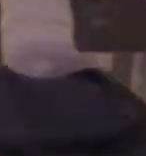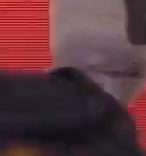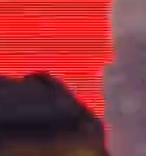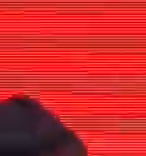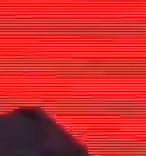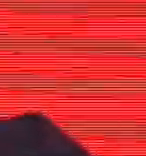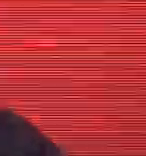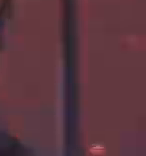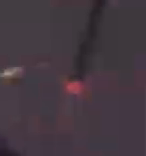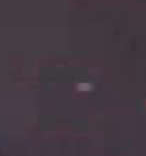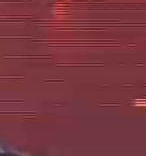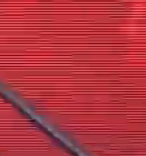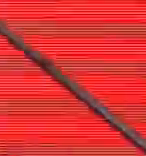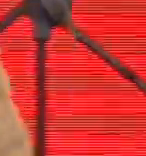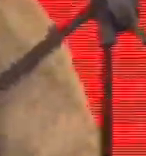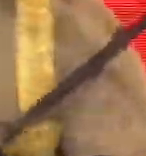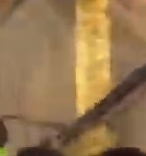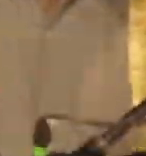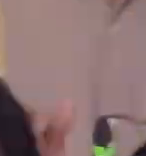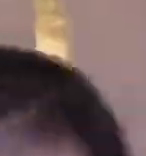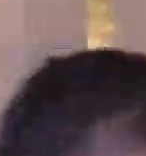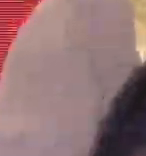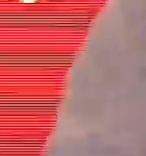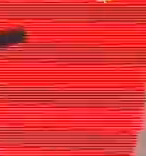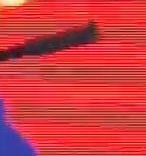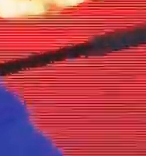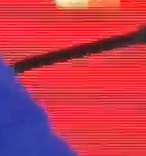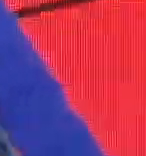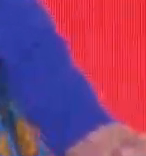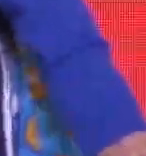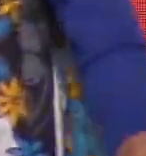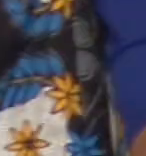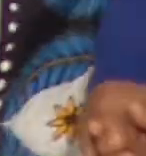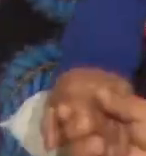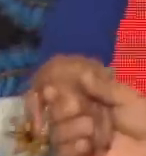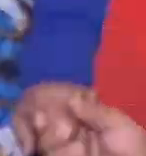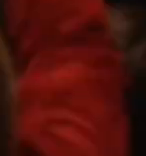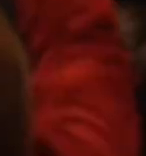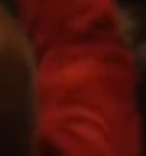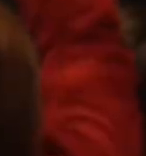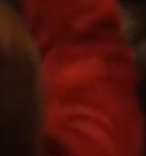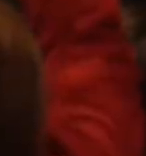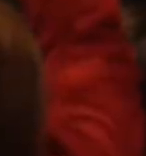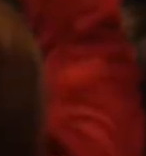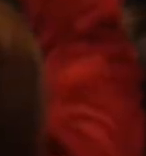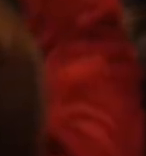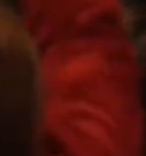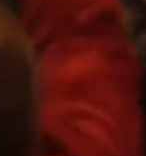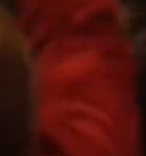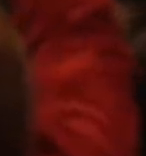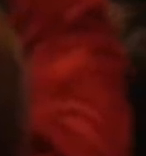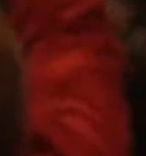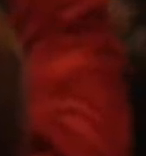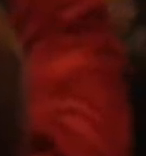te olvidé, te olvidé, te olvidé, te olvidé, te olvidé. ¡Ay, ay,